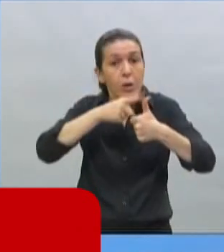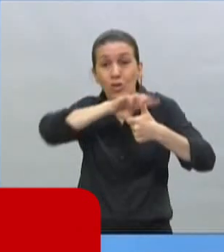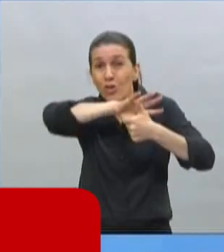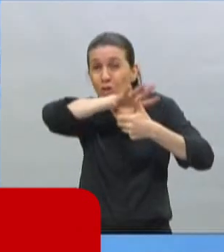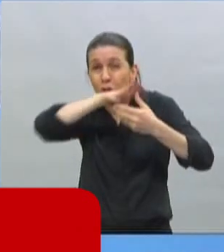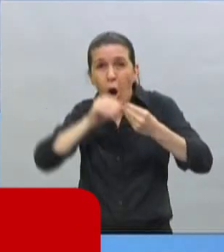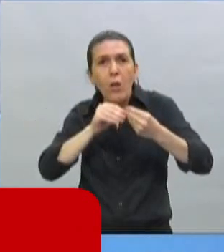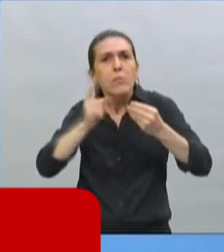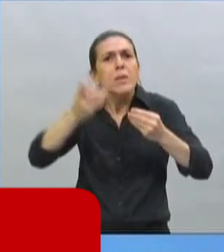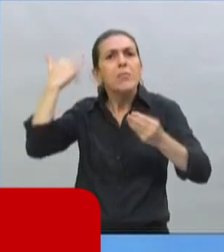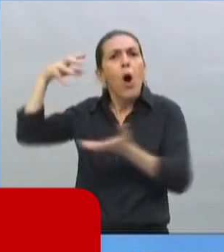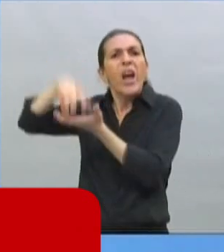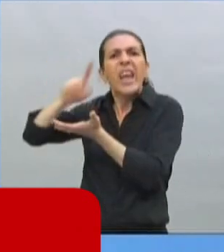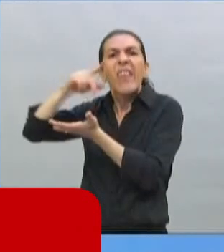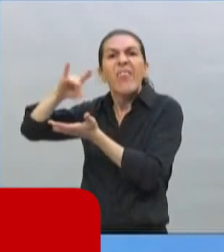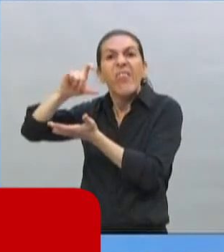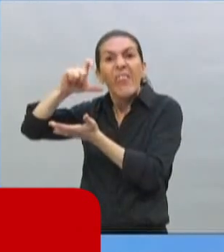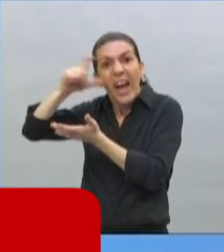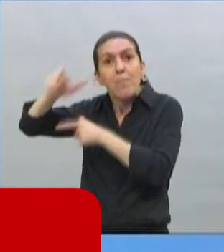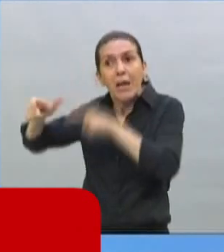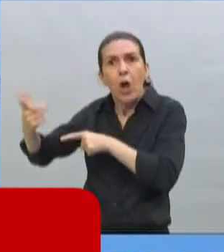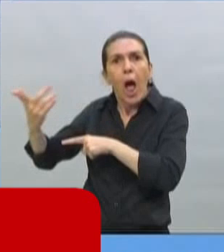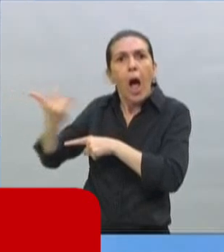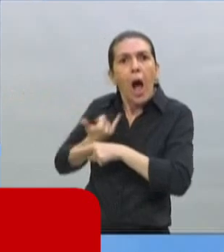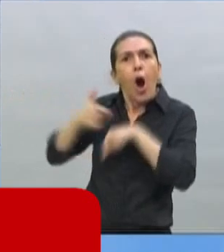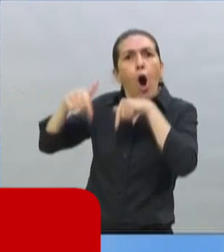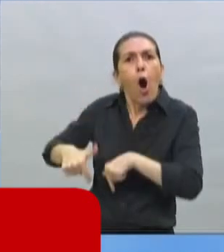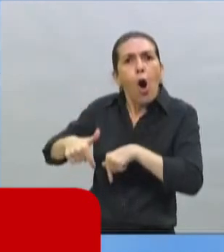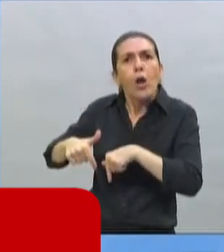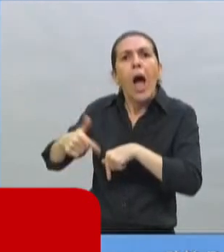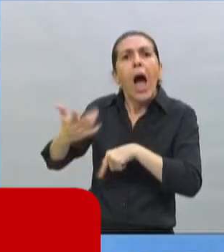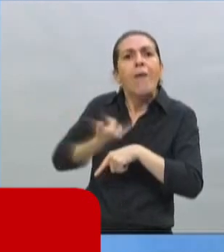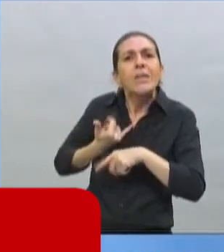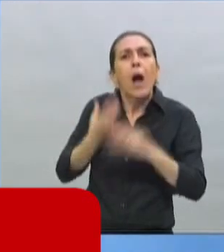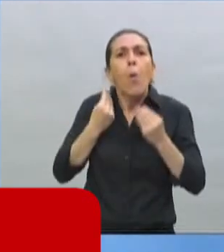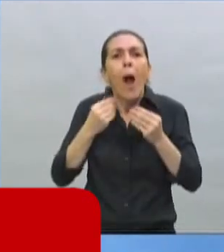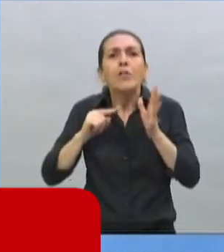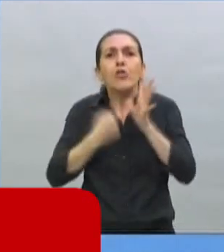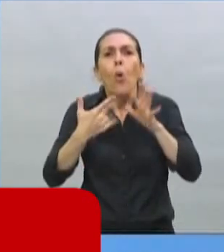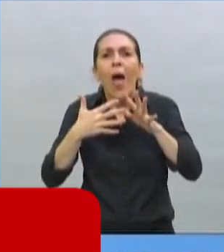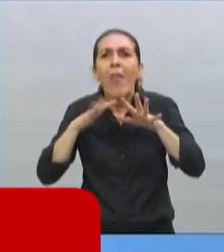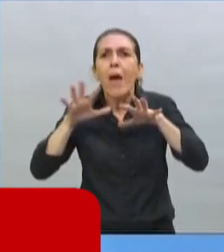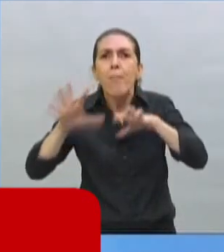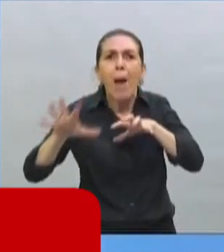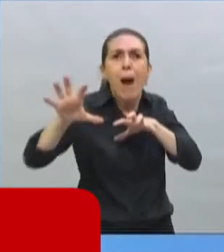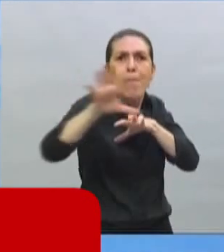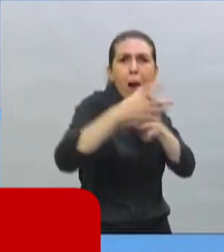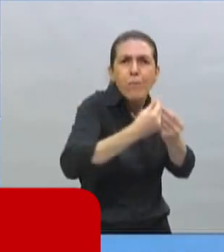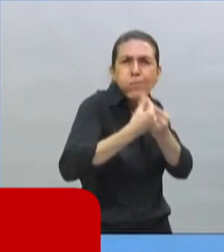El INDEC a partir de hoy va a decir cuáles son los conglomerados que quedarían afectados en esta